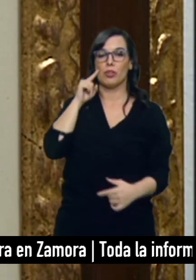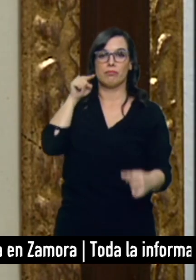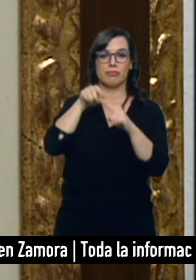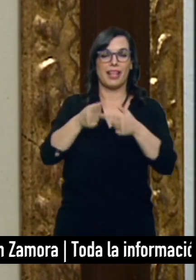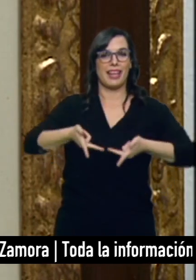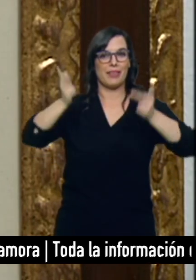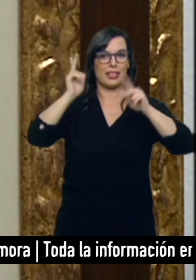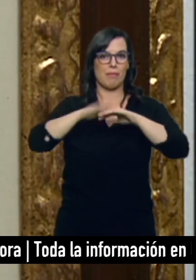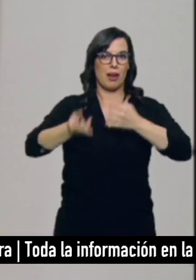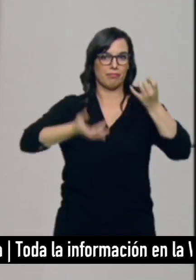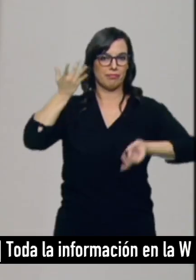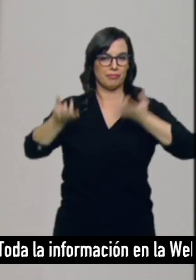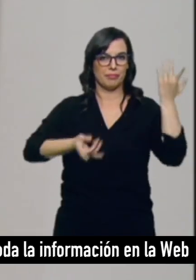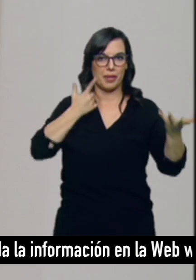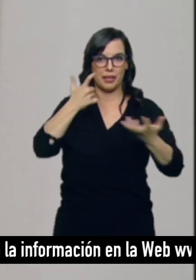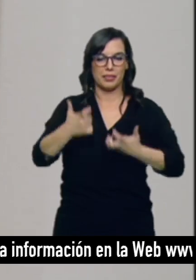creadora.